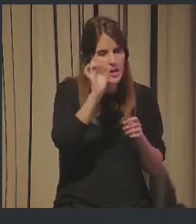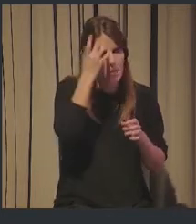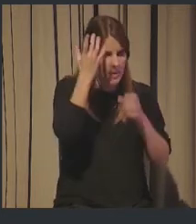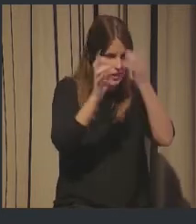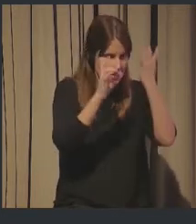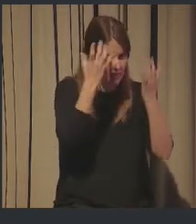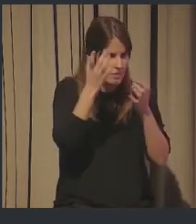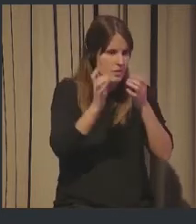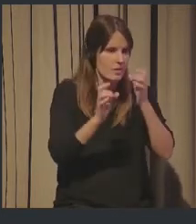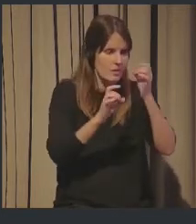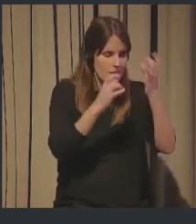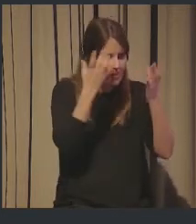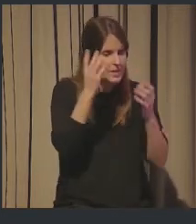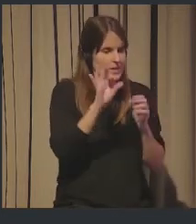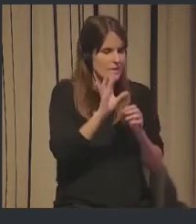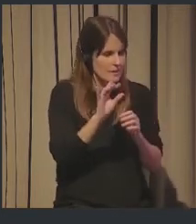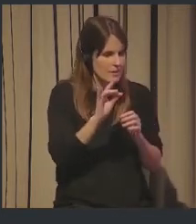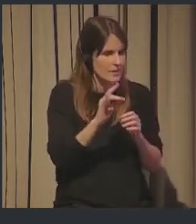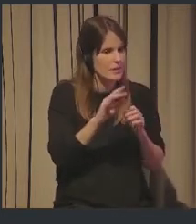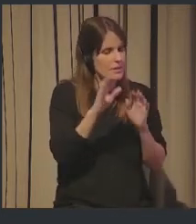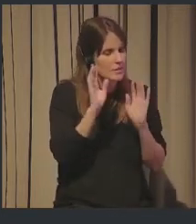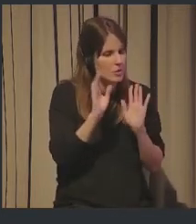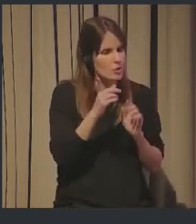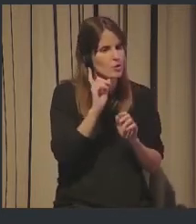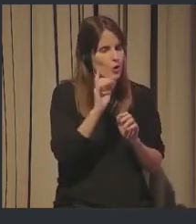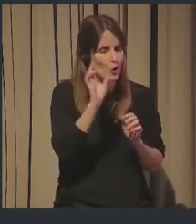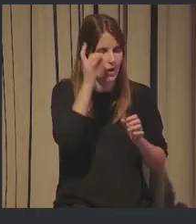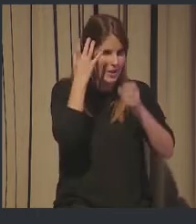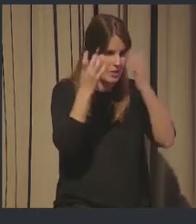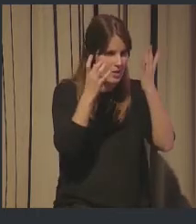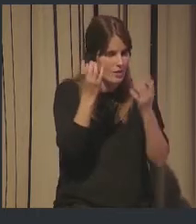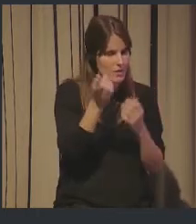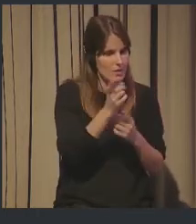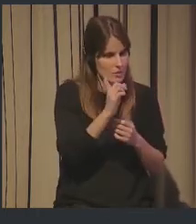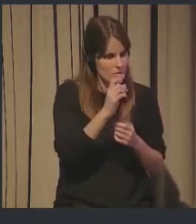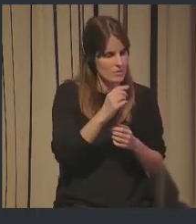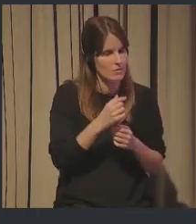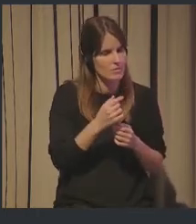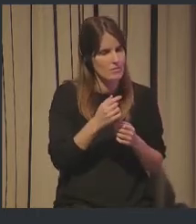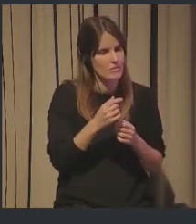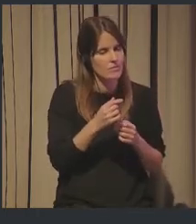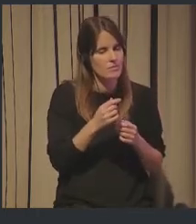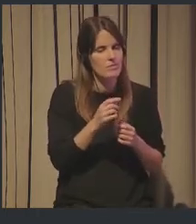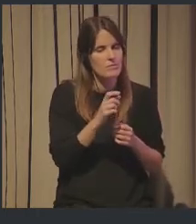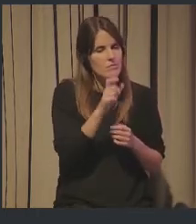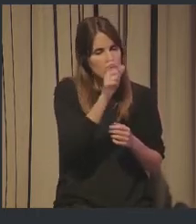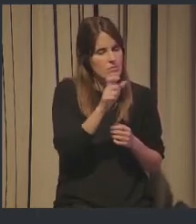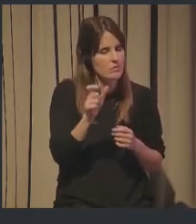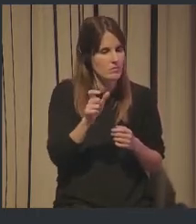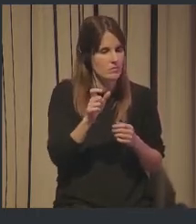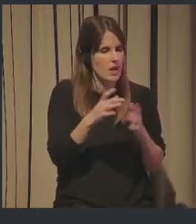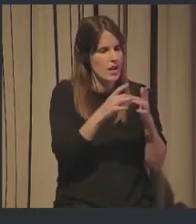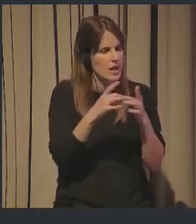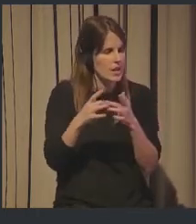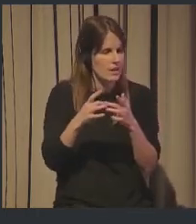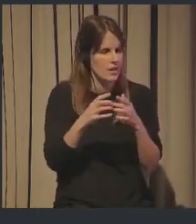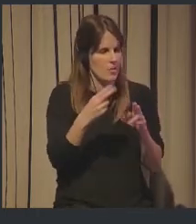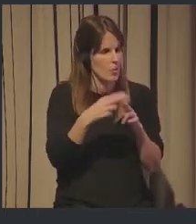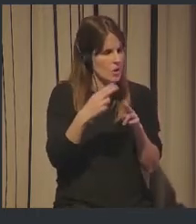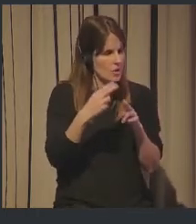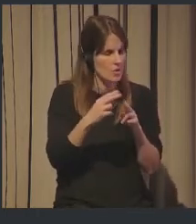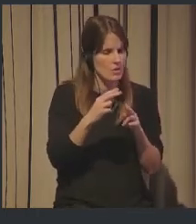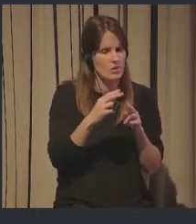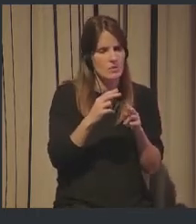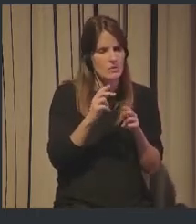creativo. Se olvidan de los emprendedores más exitosos, de los líderes políticos